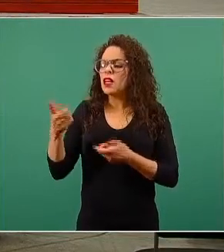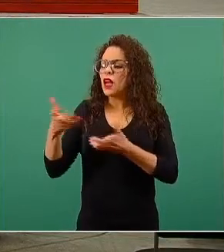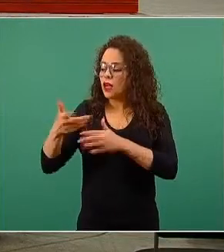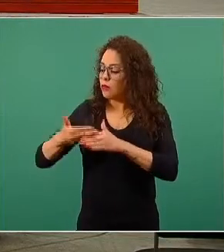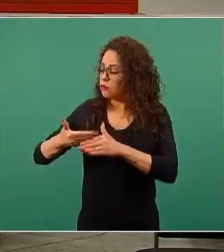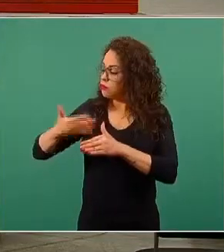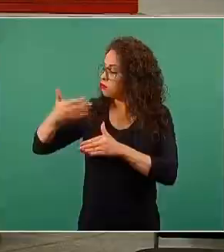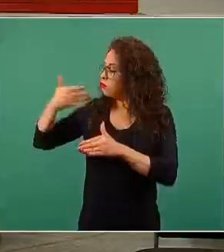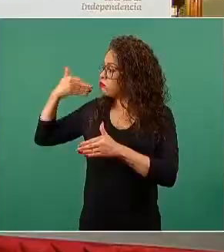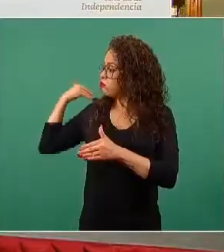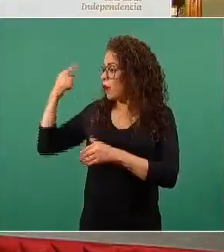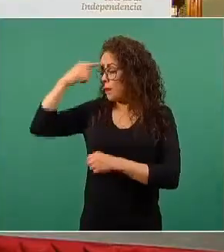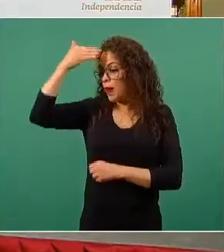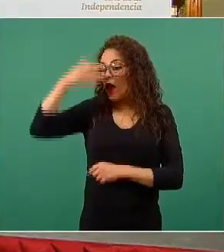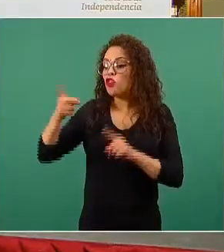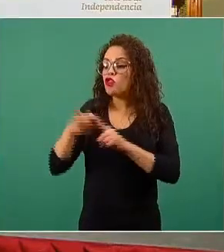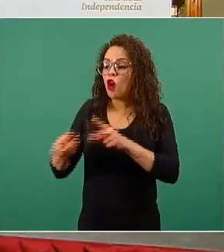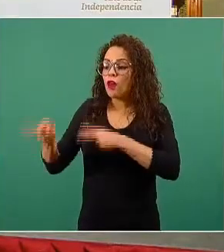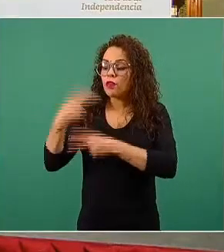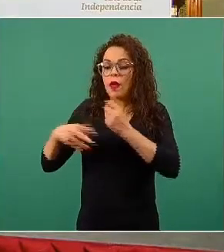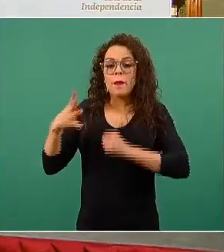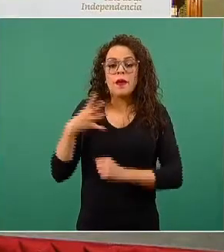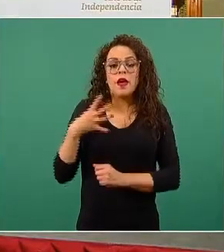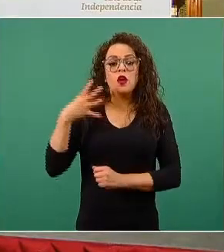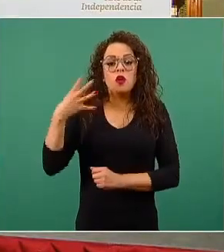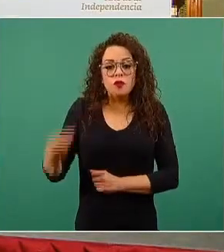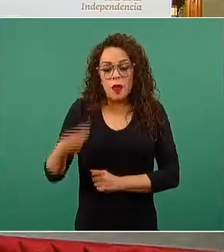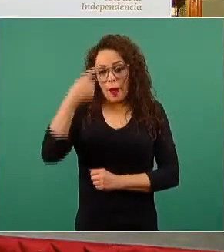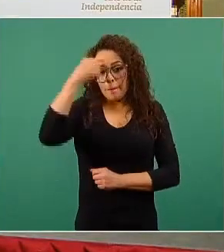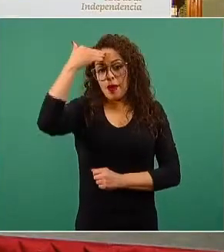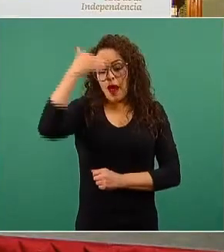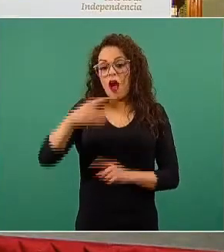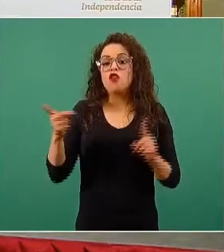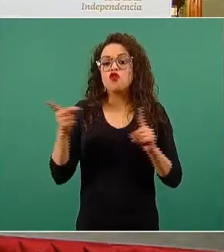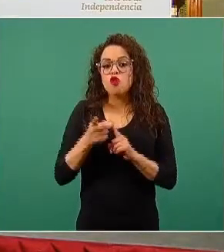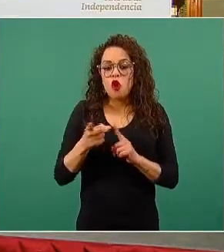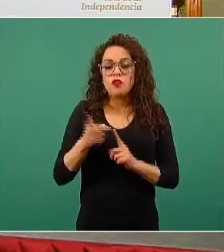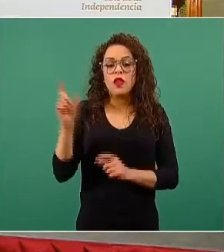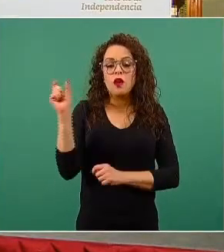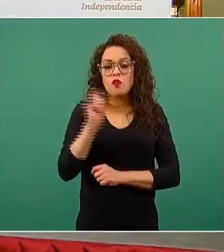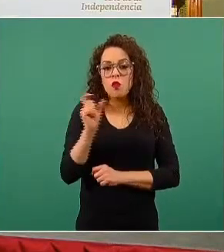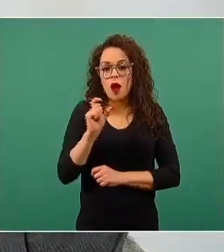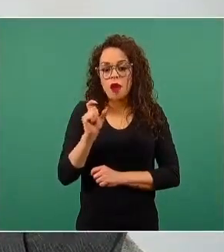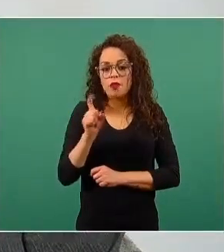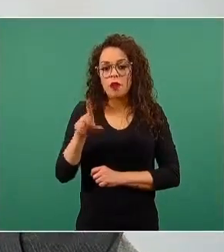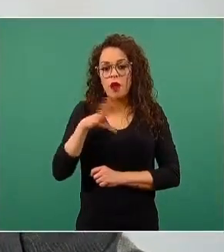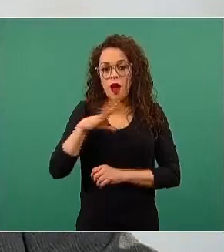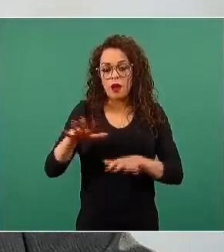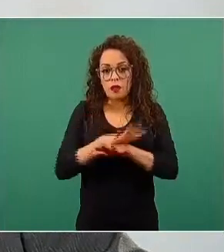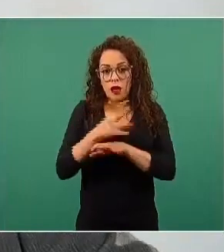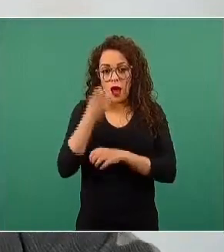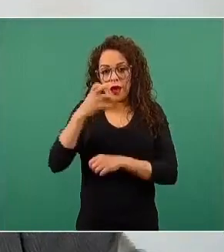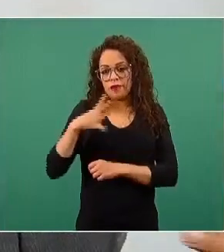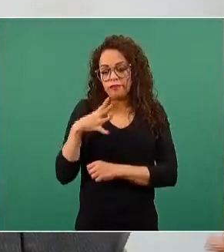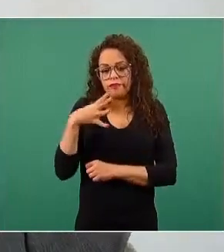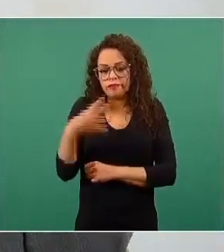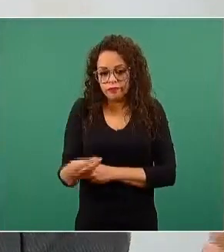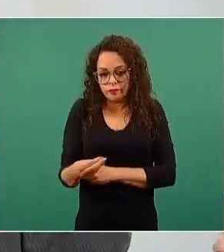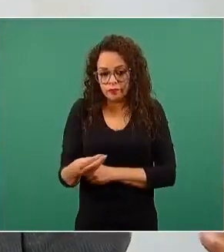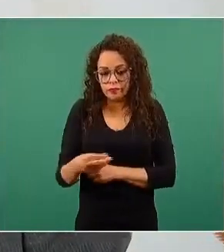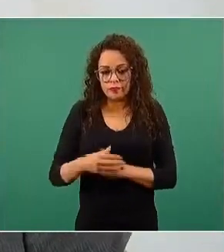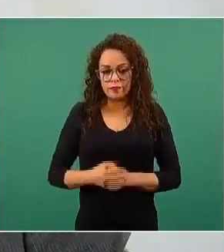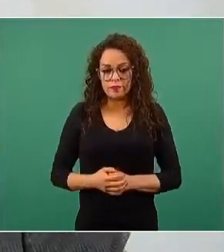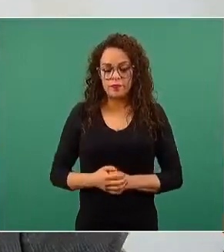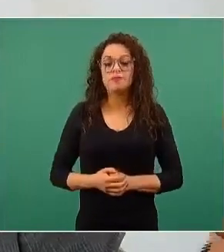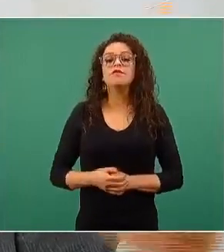de su contagio y poder identificar en qué momento, cuándo llegó esta variante, y afortunadamente fue